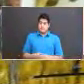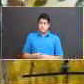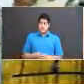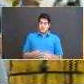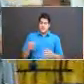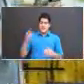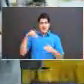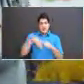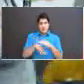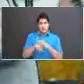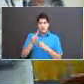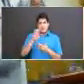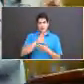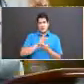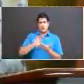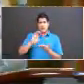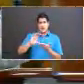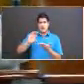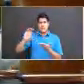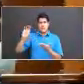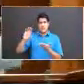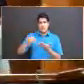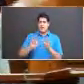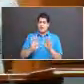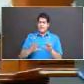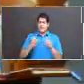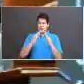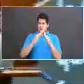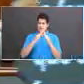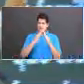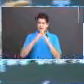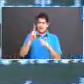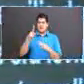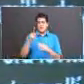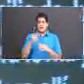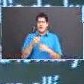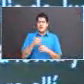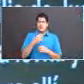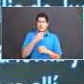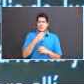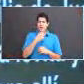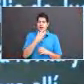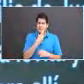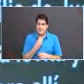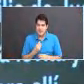entró a una ciudad, se quedó en la plaza y un anciano le dio posada.